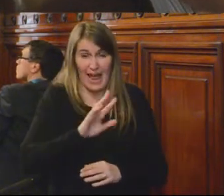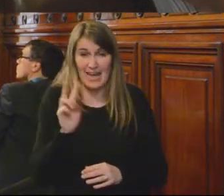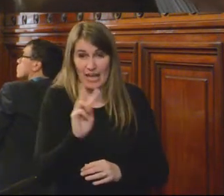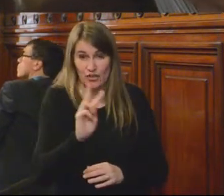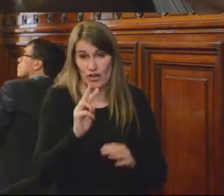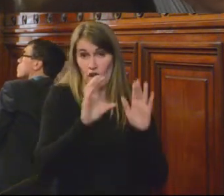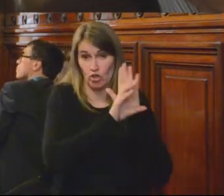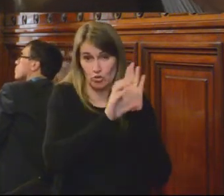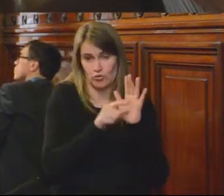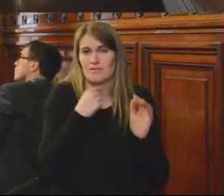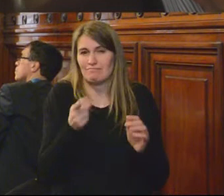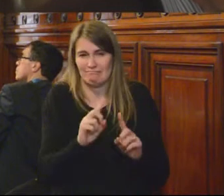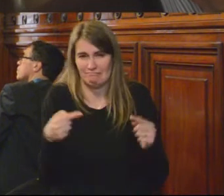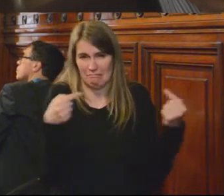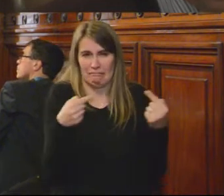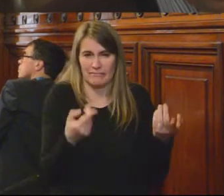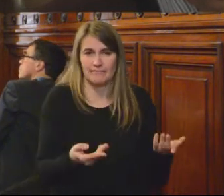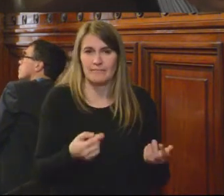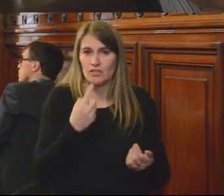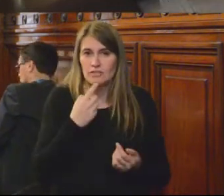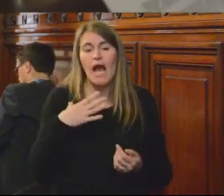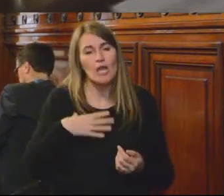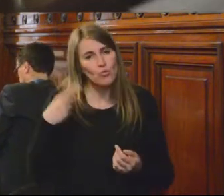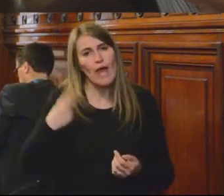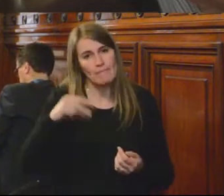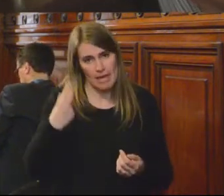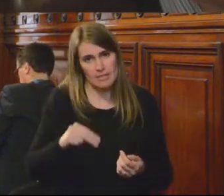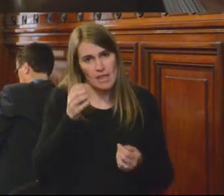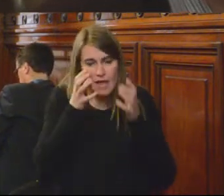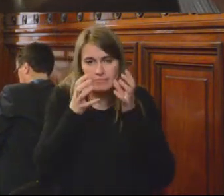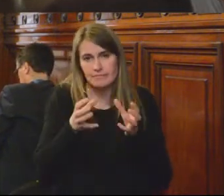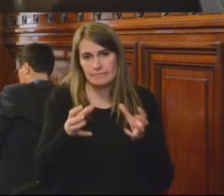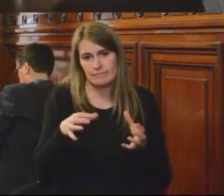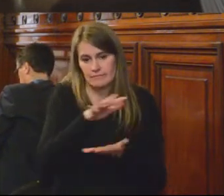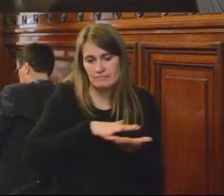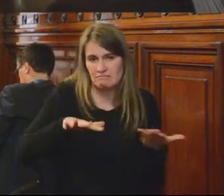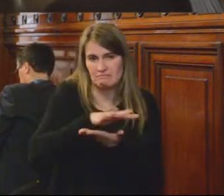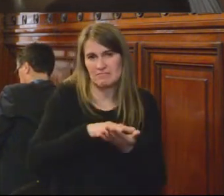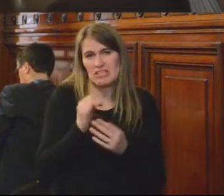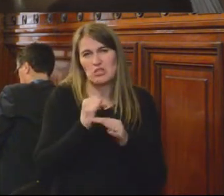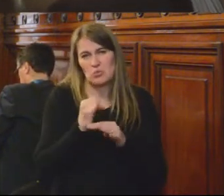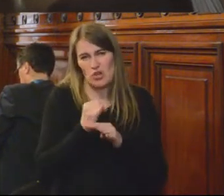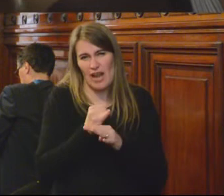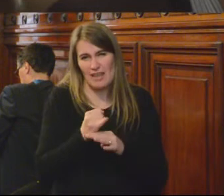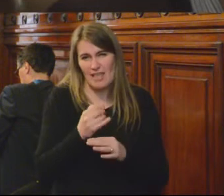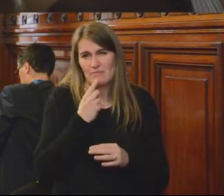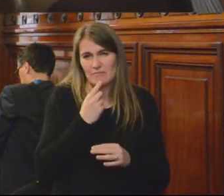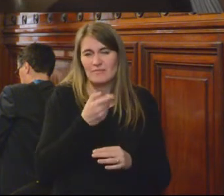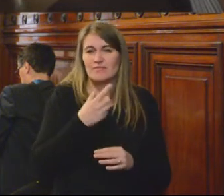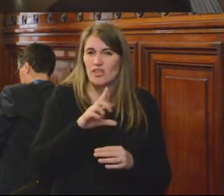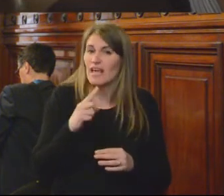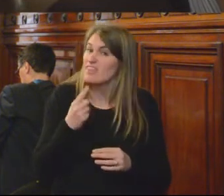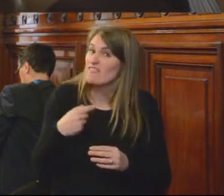democrático en Venezuela está en emergencia y de allí que se requiera el acompañamiento, posicionamiento contundente de otros